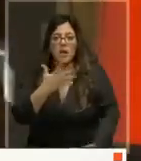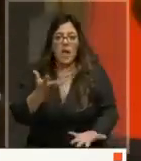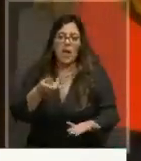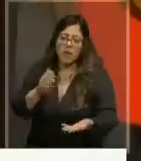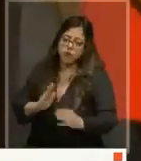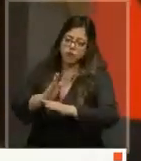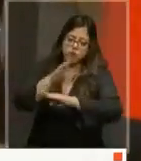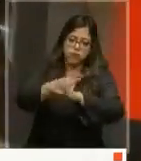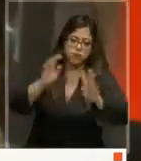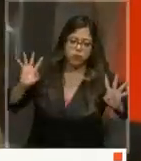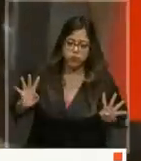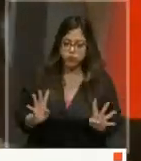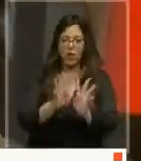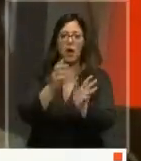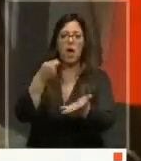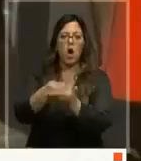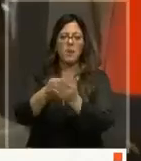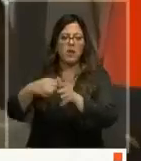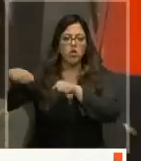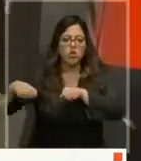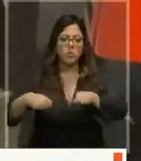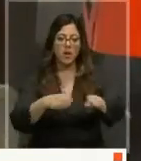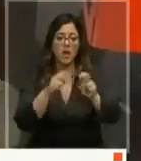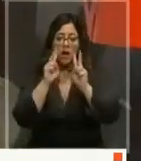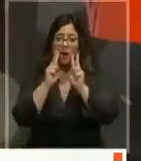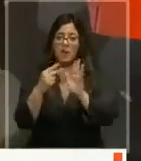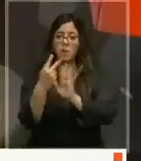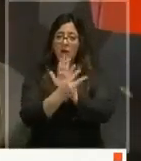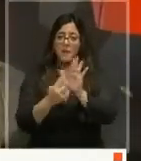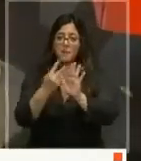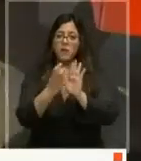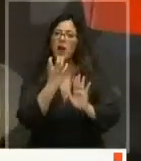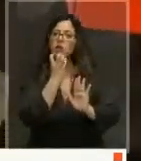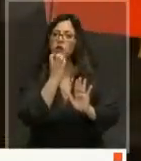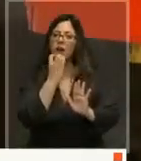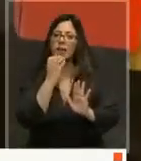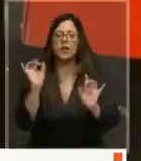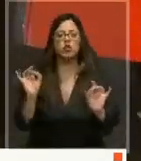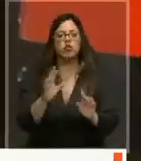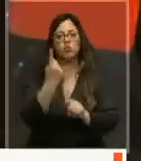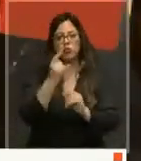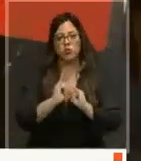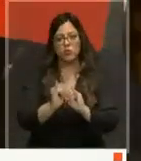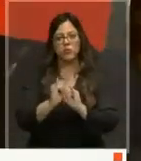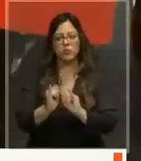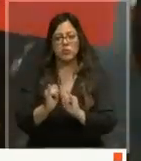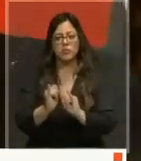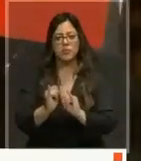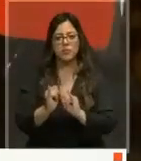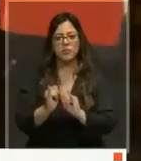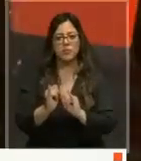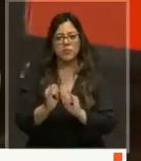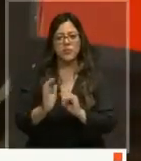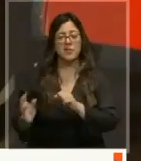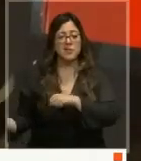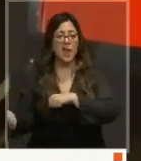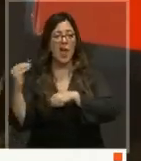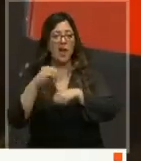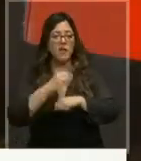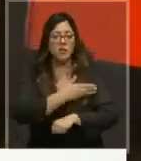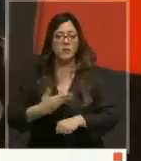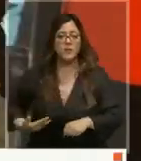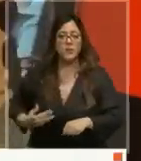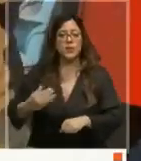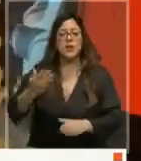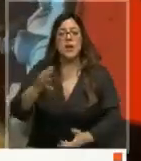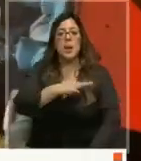precisamente los supermercados. Vemos imágenes en vivo que nos llegan a esta hora desde Antofagasta. Solo un dato que acaba de ser anunciado por el gobierno, la ministra